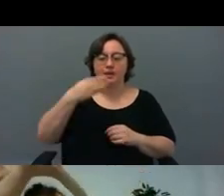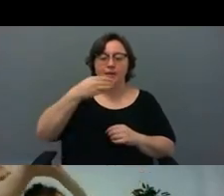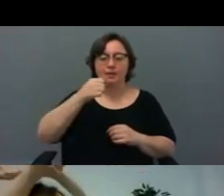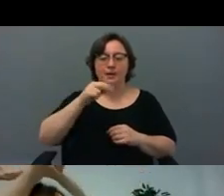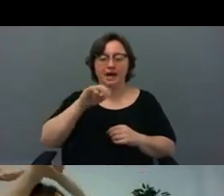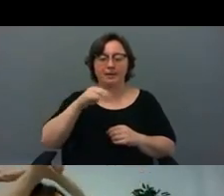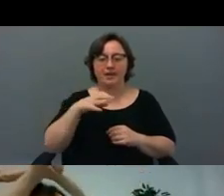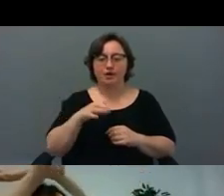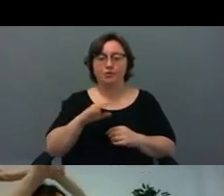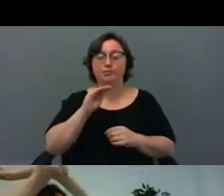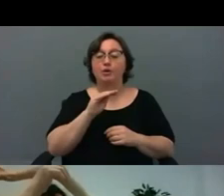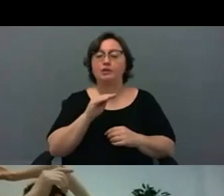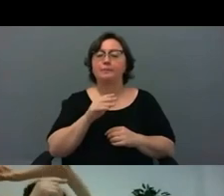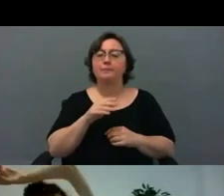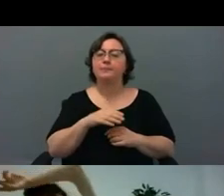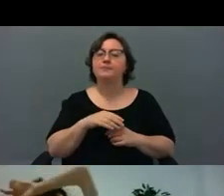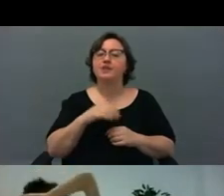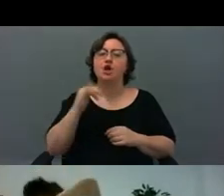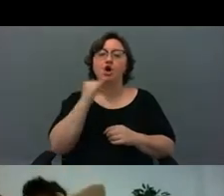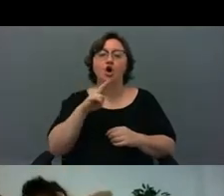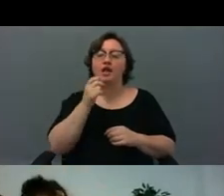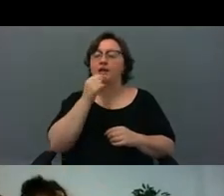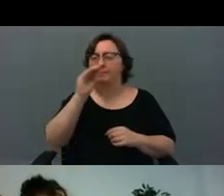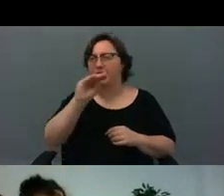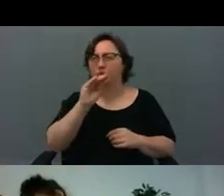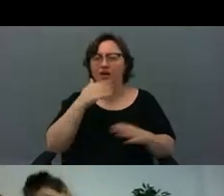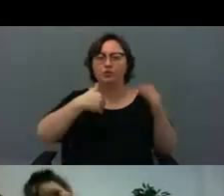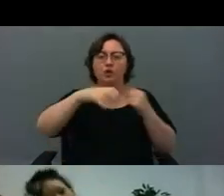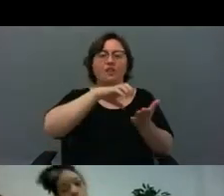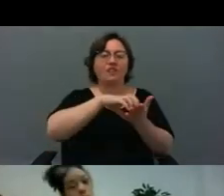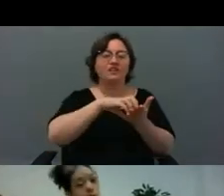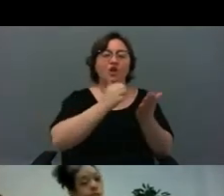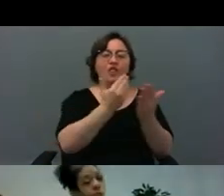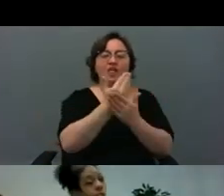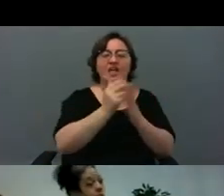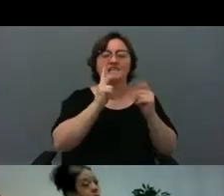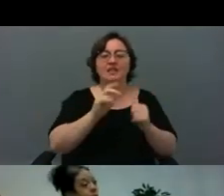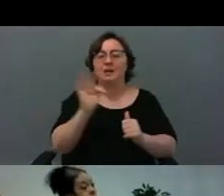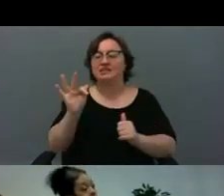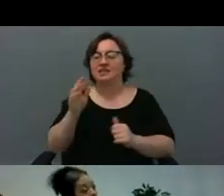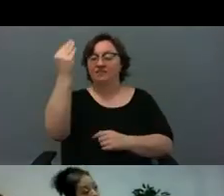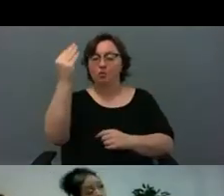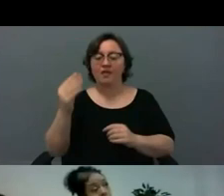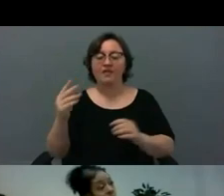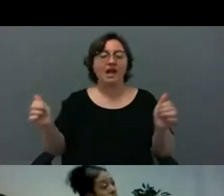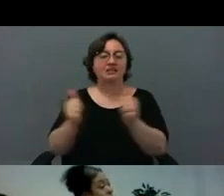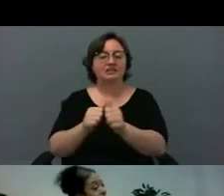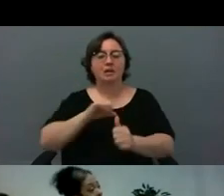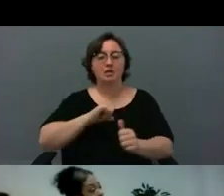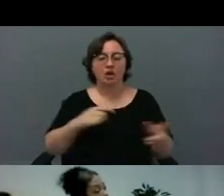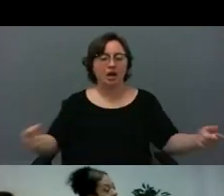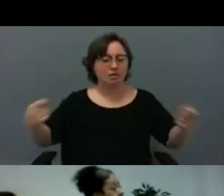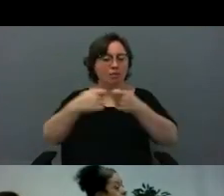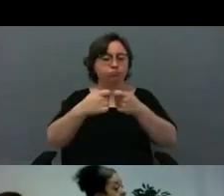Jorge pregunta, ¿qué posibilidades hay en un futuro de compatibilizar centro de día residencia con la figura del asistente personal para tener una vida